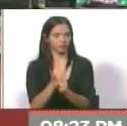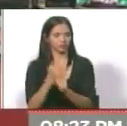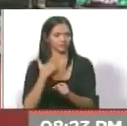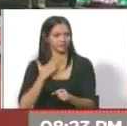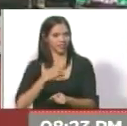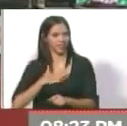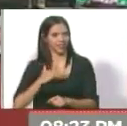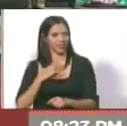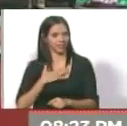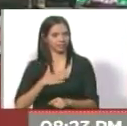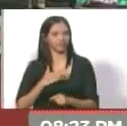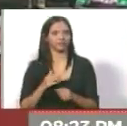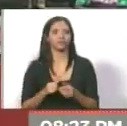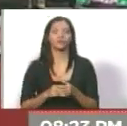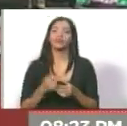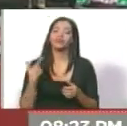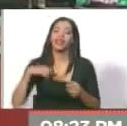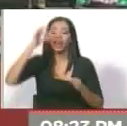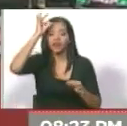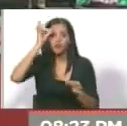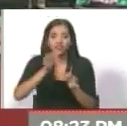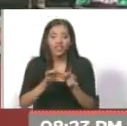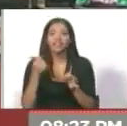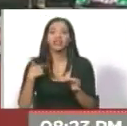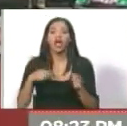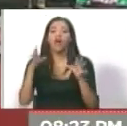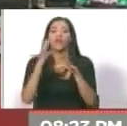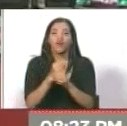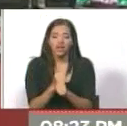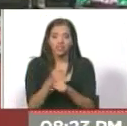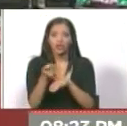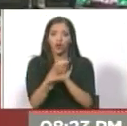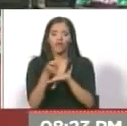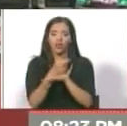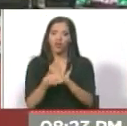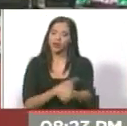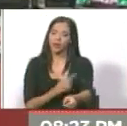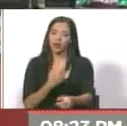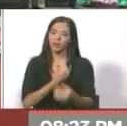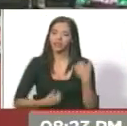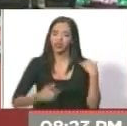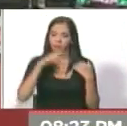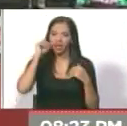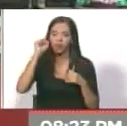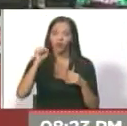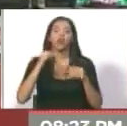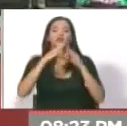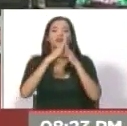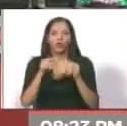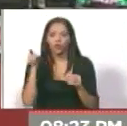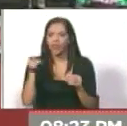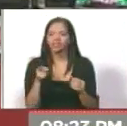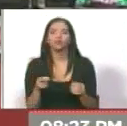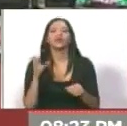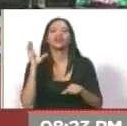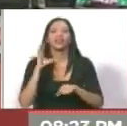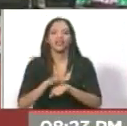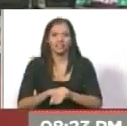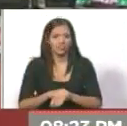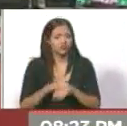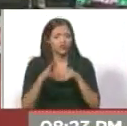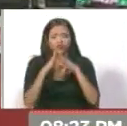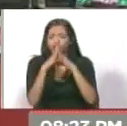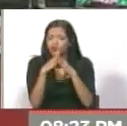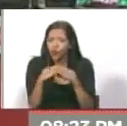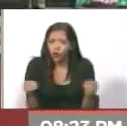Tengan, en verdad, fe, tengan confianza en el gobierno del hermano presidente Nicolás Maduro, que todos ellos van a caer, todos los que